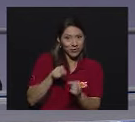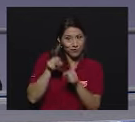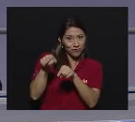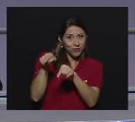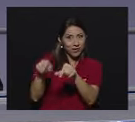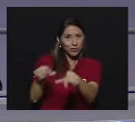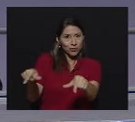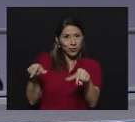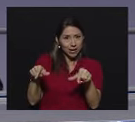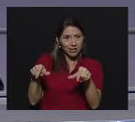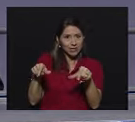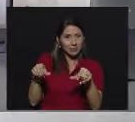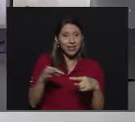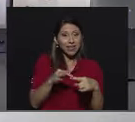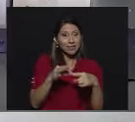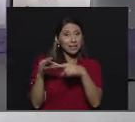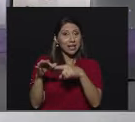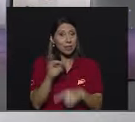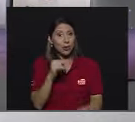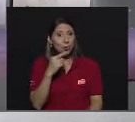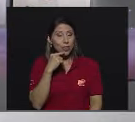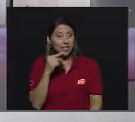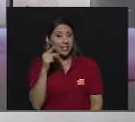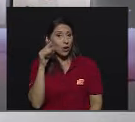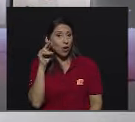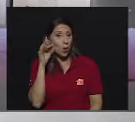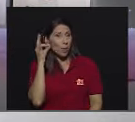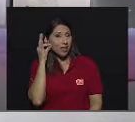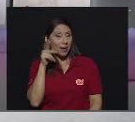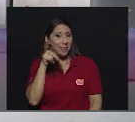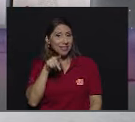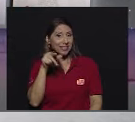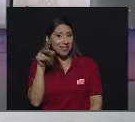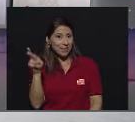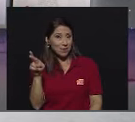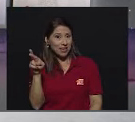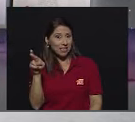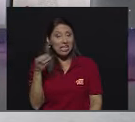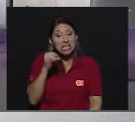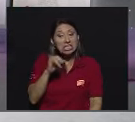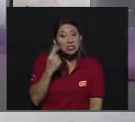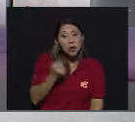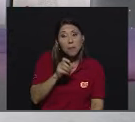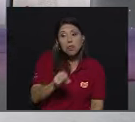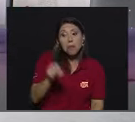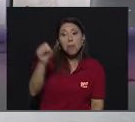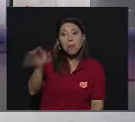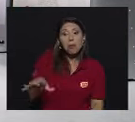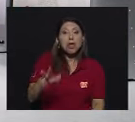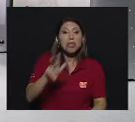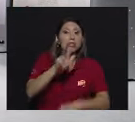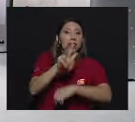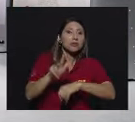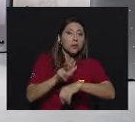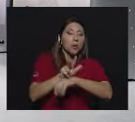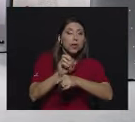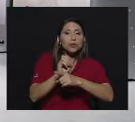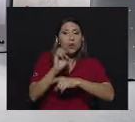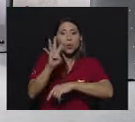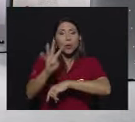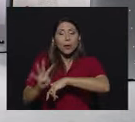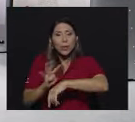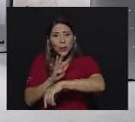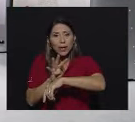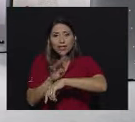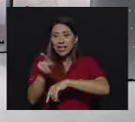en estos espacios, especialmente, como dice la compañera Patricia Ramírez, cuando las jornadas son de 3-4 horas Claro. y los ambientes